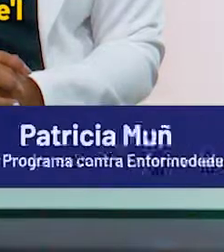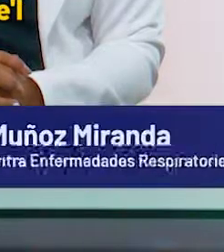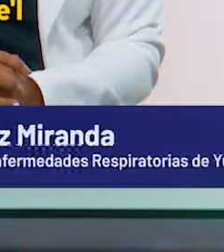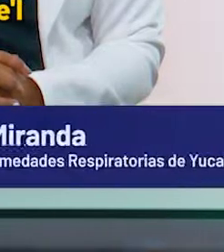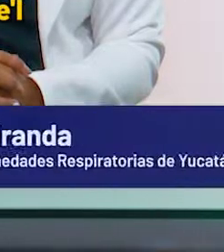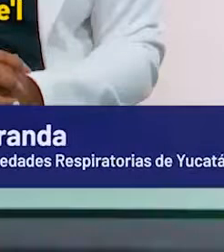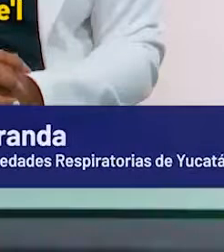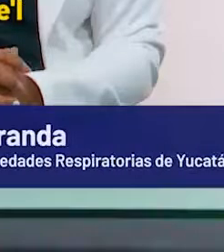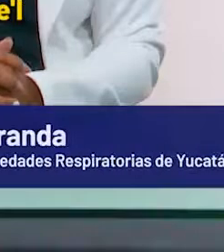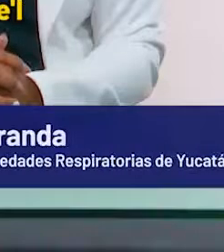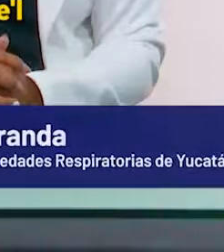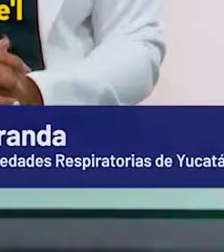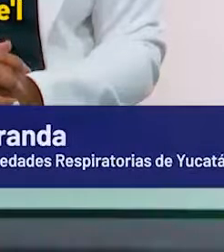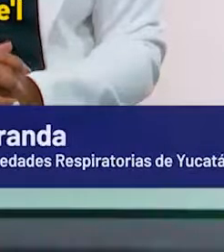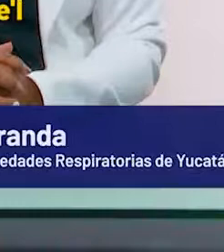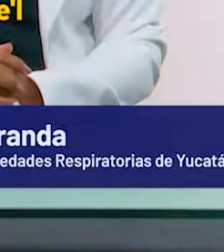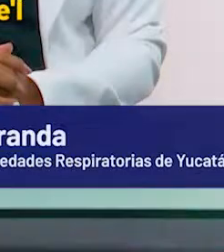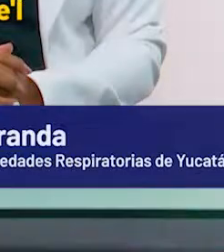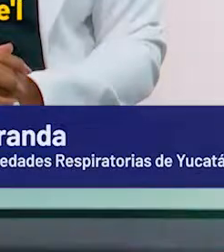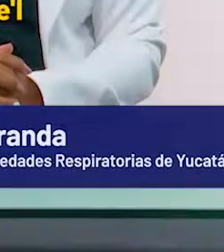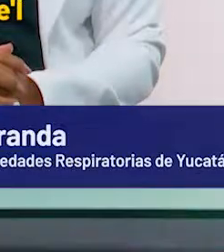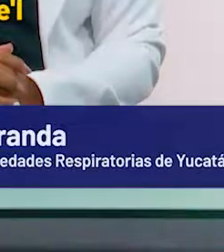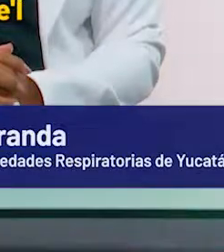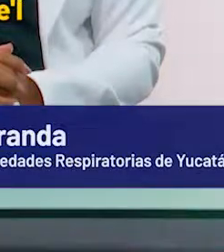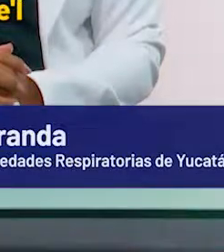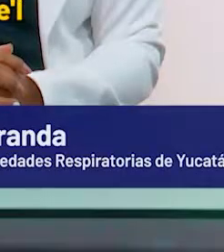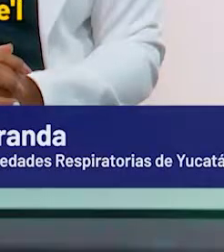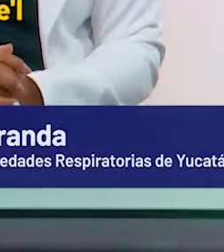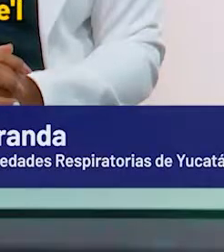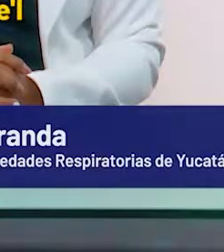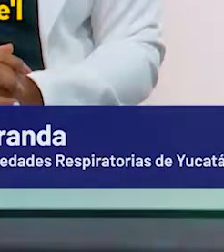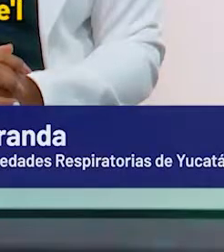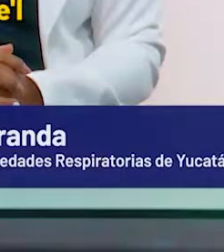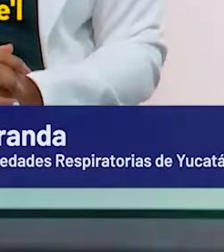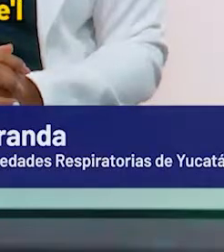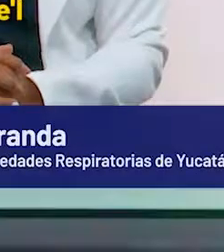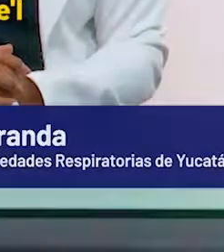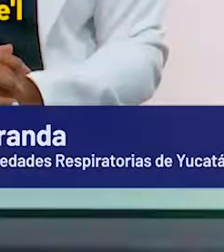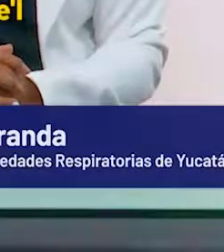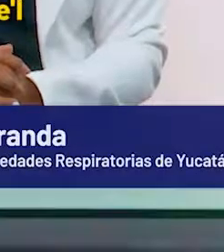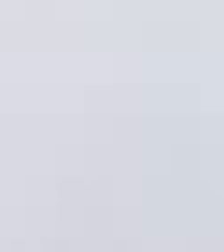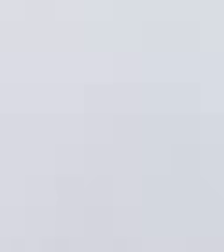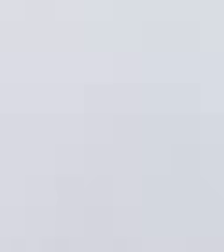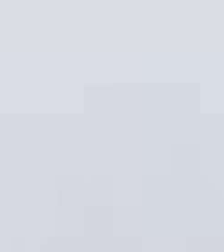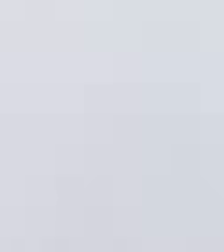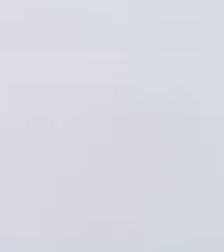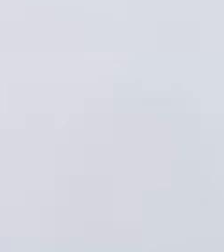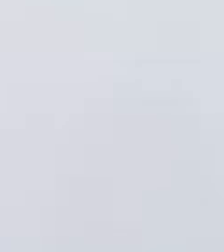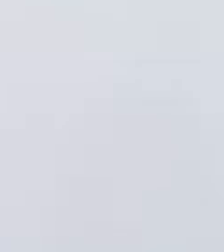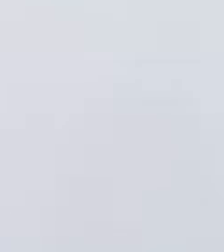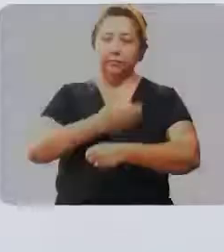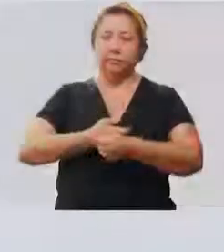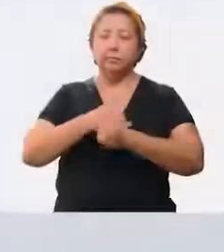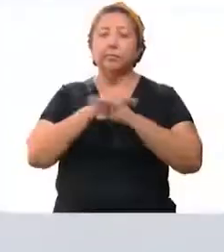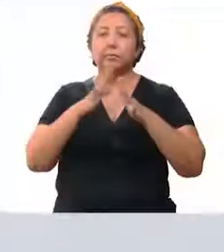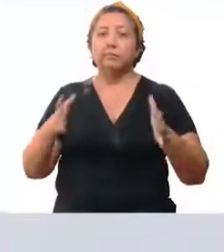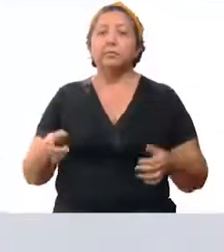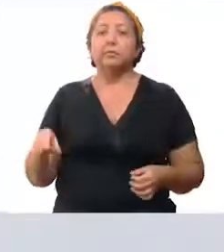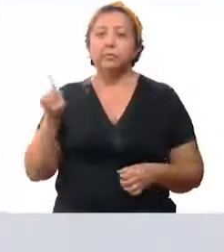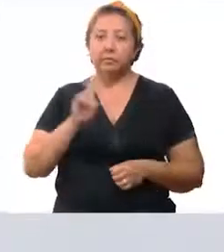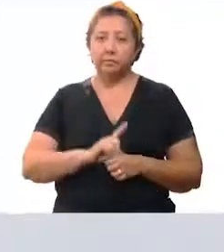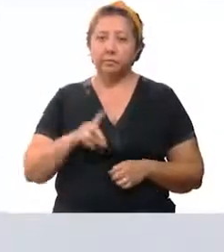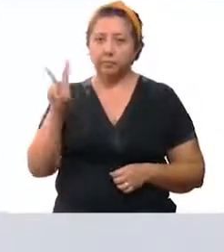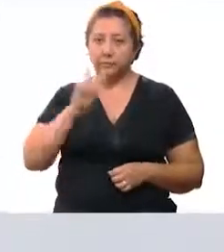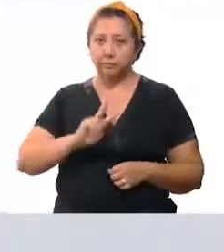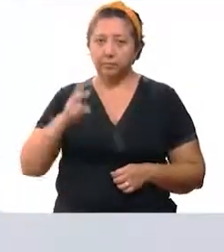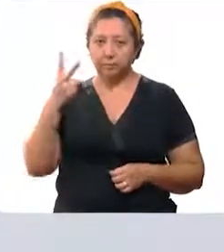Buenas tardes. En este momento haremos el reporte diario relacionado con el COVID-19. Doctora Patti, por favor. Gracias, doctor. Buenas tardes. Este es el parte médico de